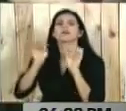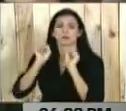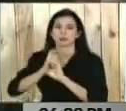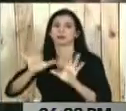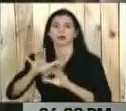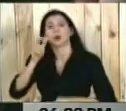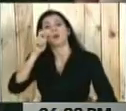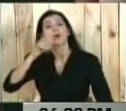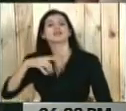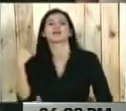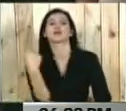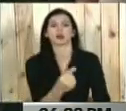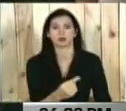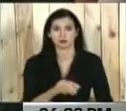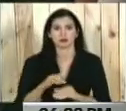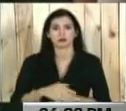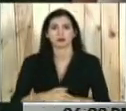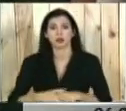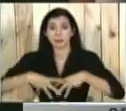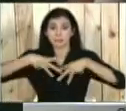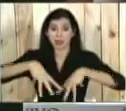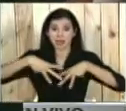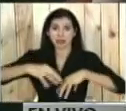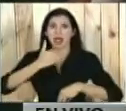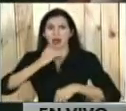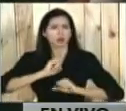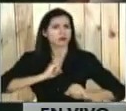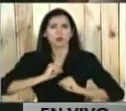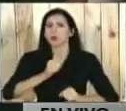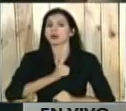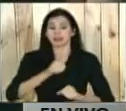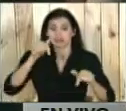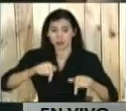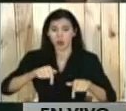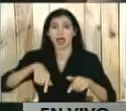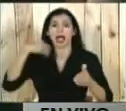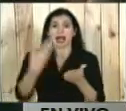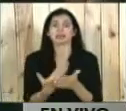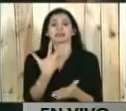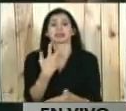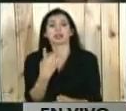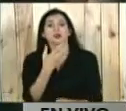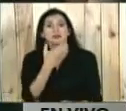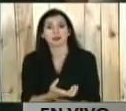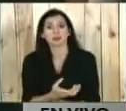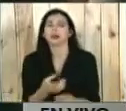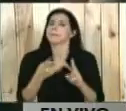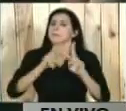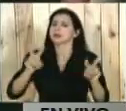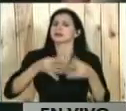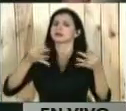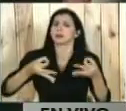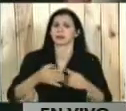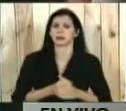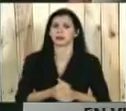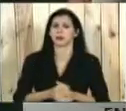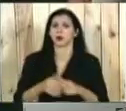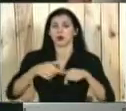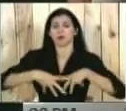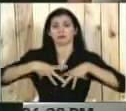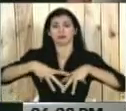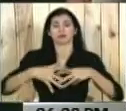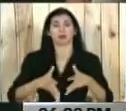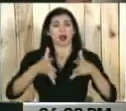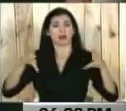Así que todas las movilizaciones que se vayan a hacer, de aquí al 31 de diciembre, que sea en paz. Hoy hay una gran